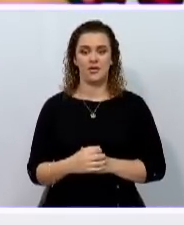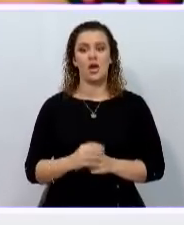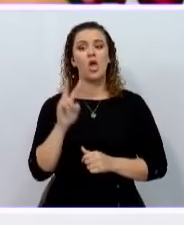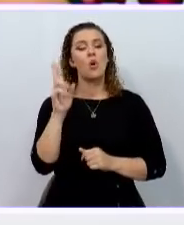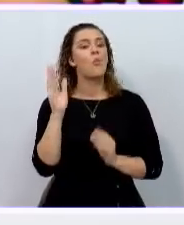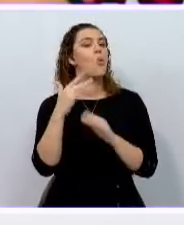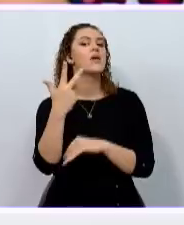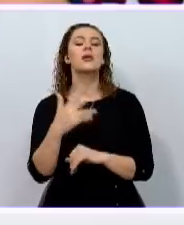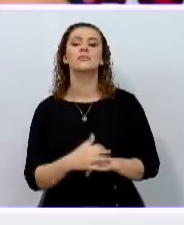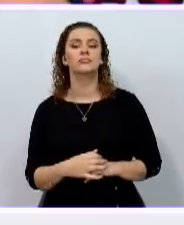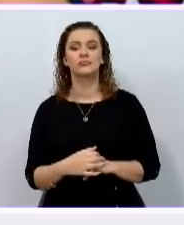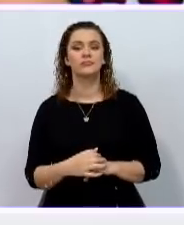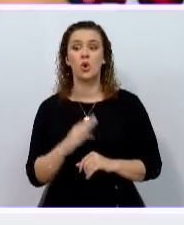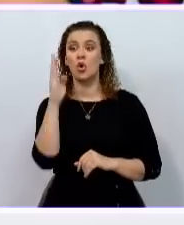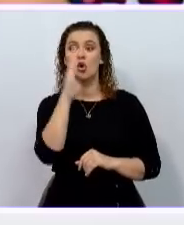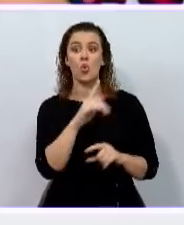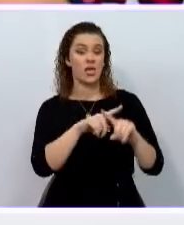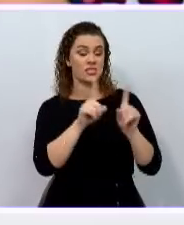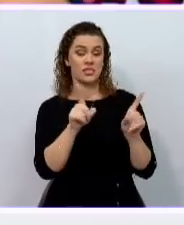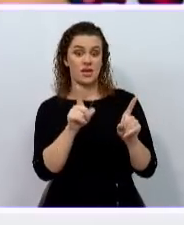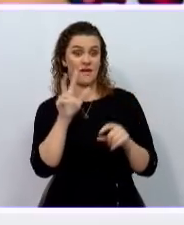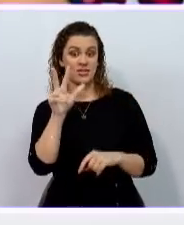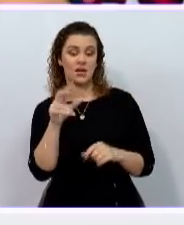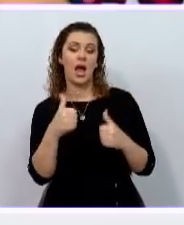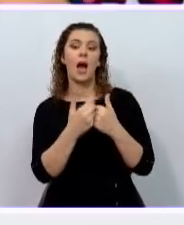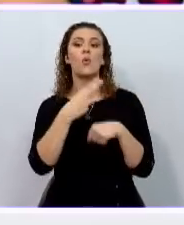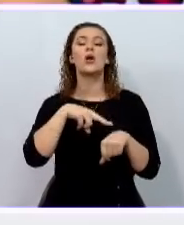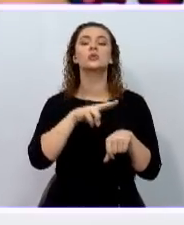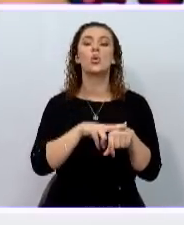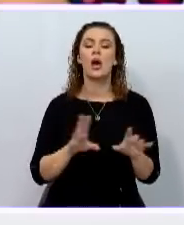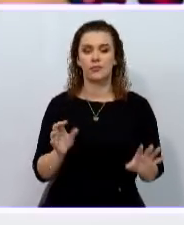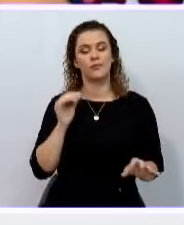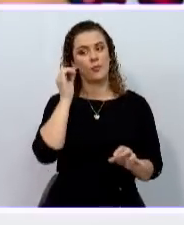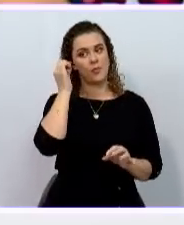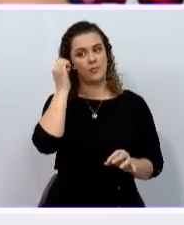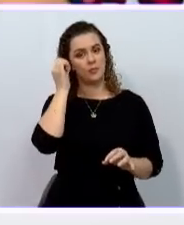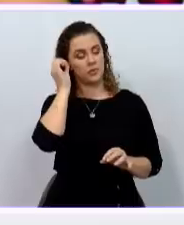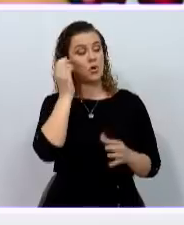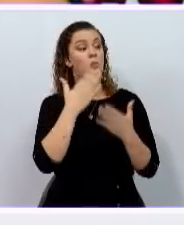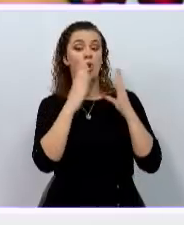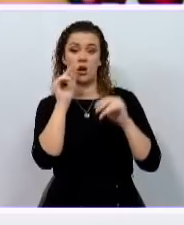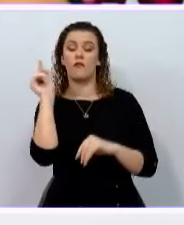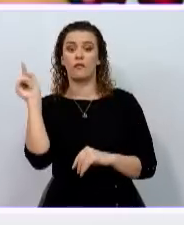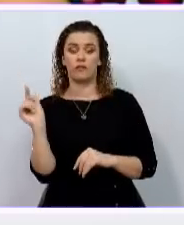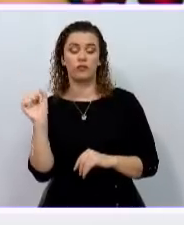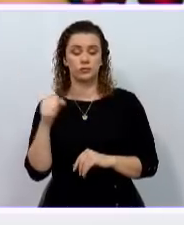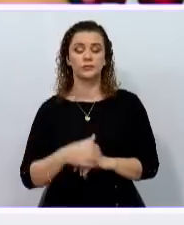porque tres No hay ninguna Saprissa no ha remontado nunca campeonato nacional Ok Muy buen dato porque